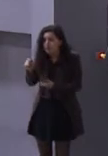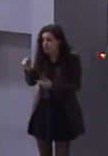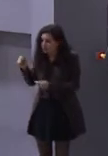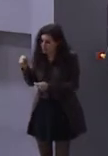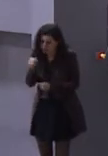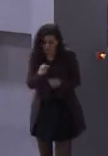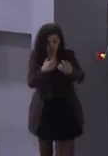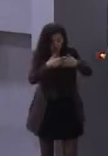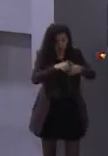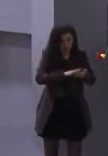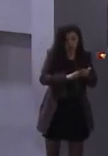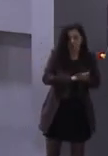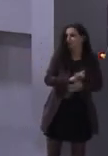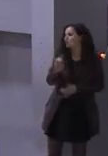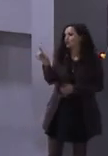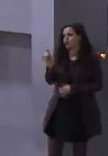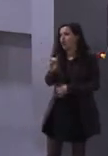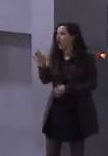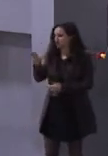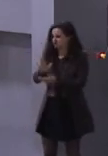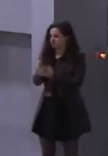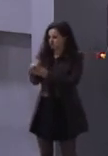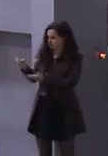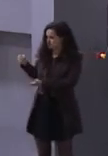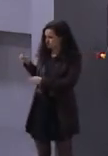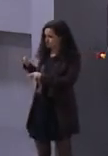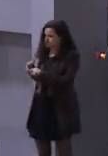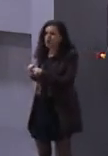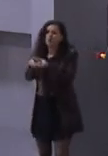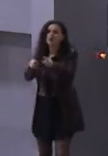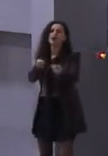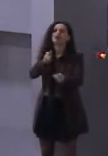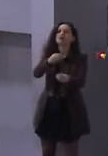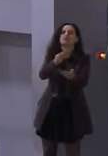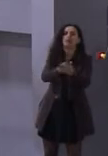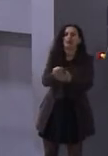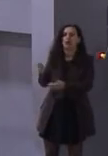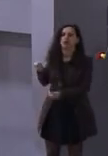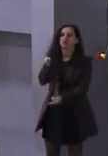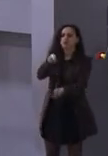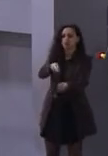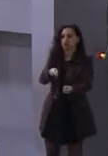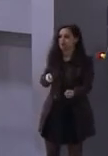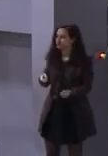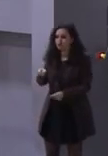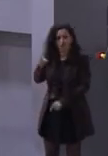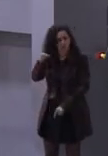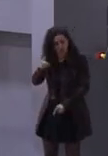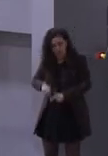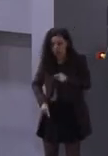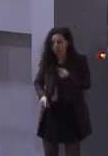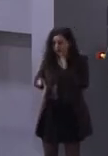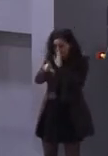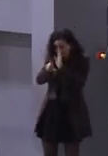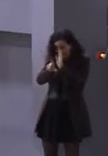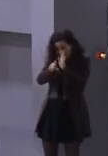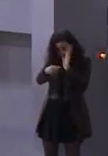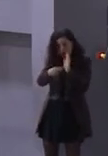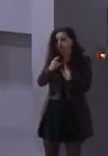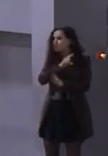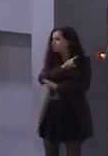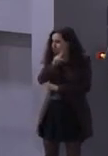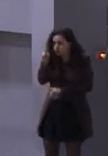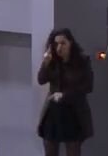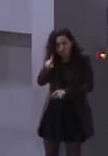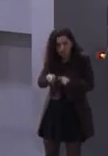funcionamiento. Alguien diría, no, coja esos recursos de inversión y páselos para funcionamiento. No se puede, legalmente eso no se puede, eso es una fuente